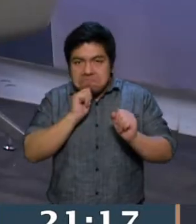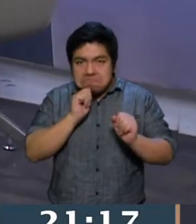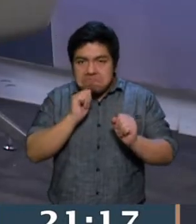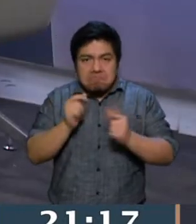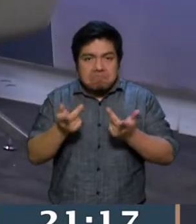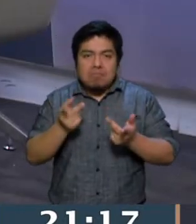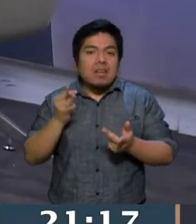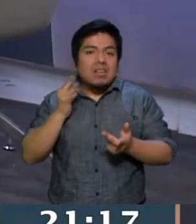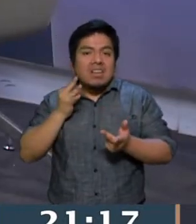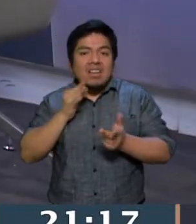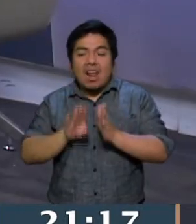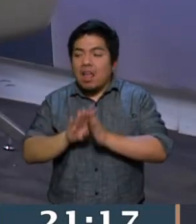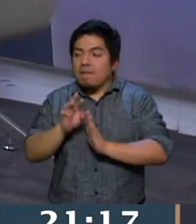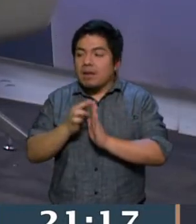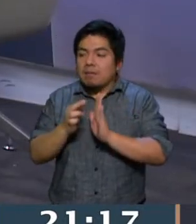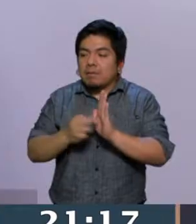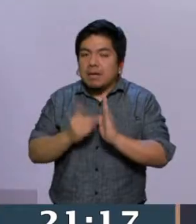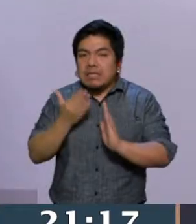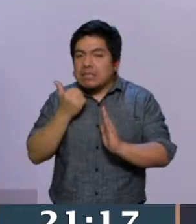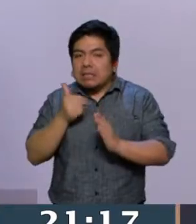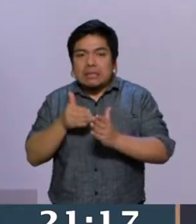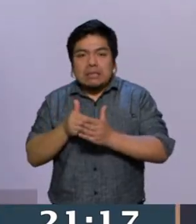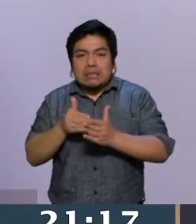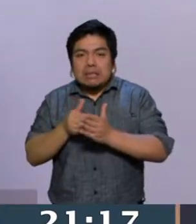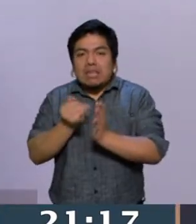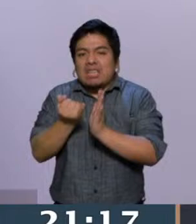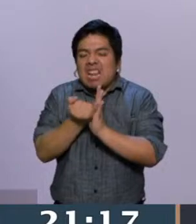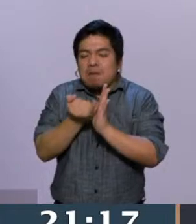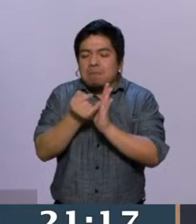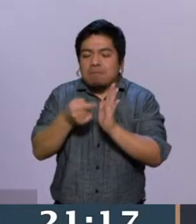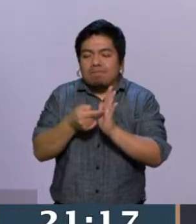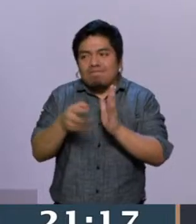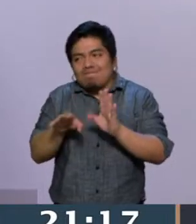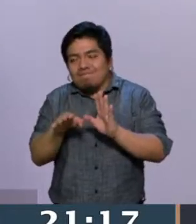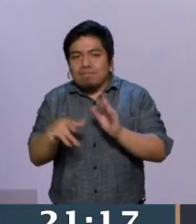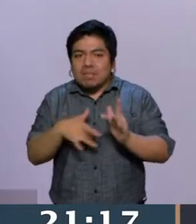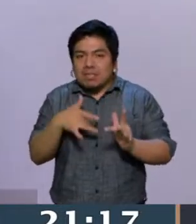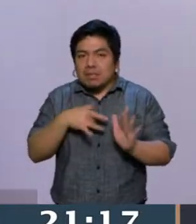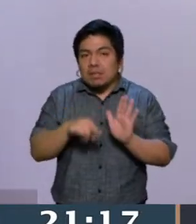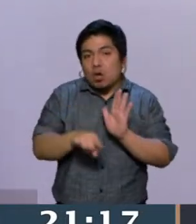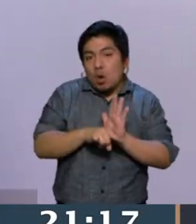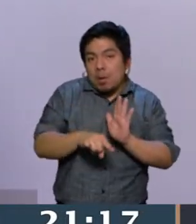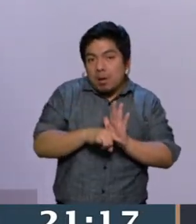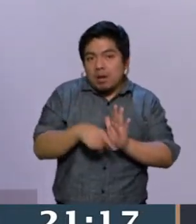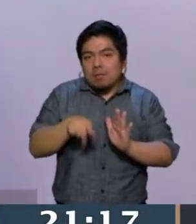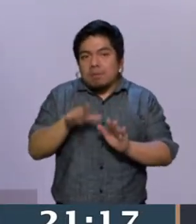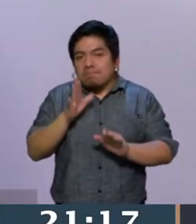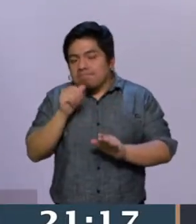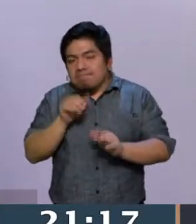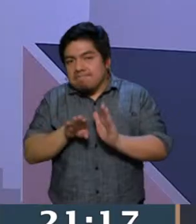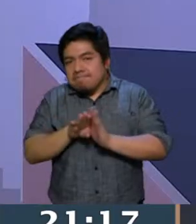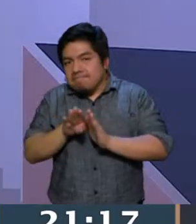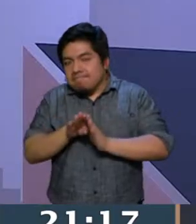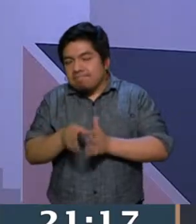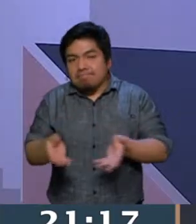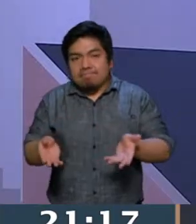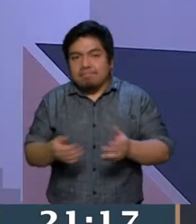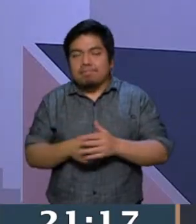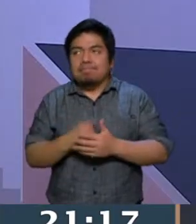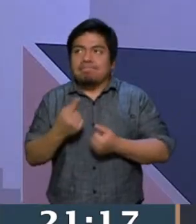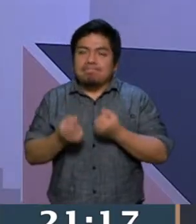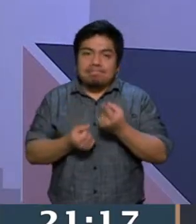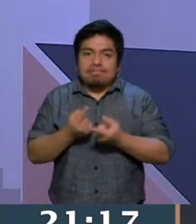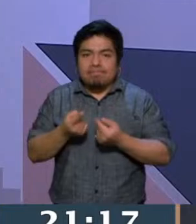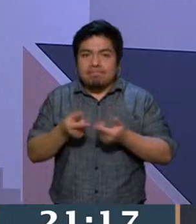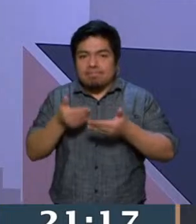reforma fiscal progresiva? Ahorita lo platicábamos, generalmente la palabra impuestos tiene una connotación negativa, pero ¿por qué crees tú que no ha avanzado? Yo creo que justo en gran medida es por